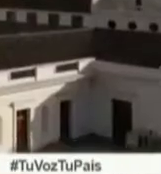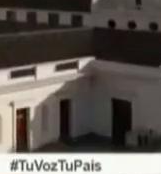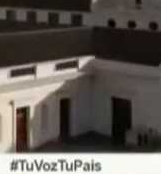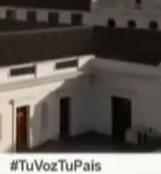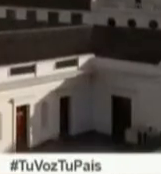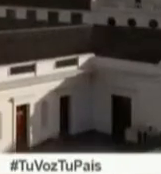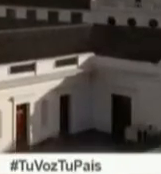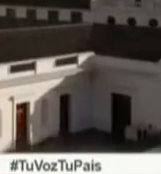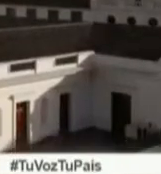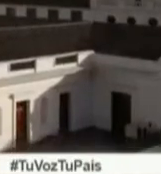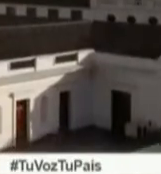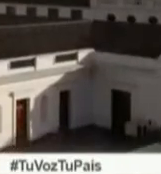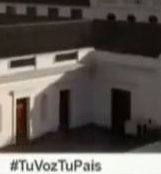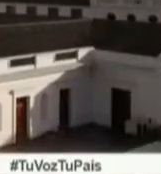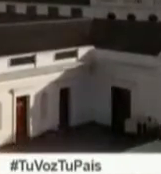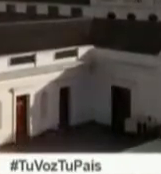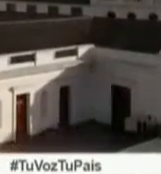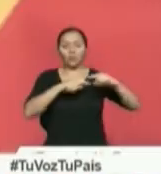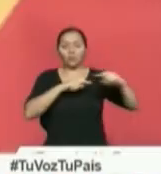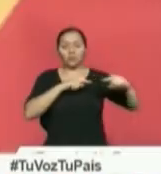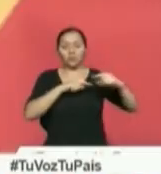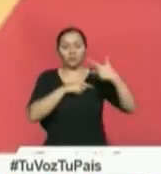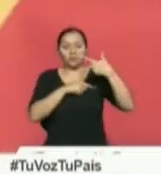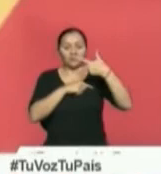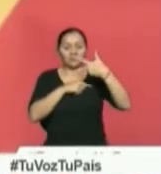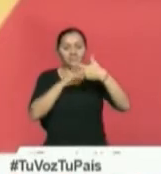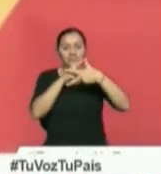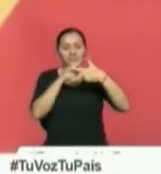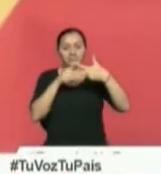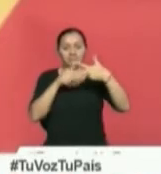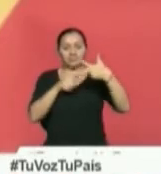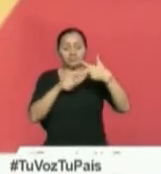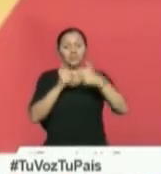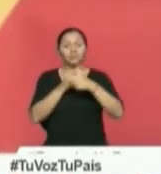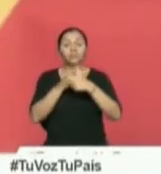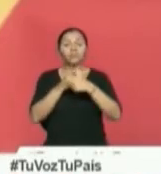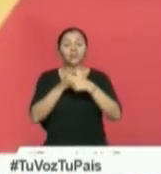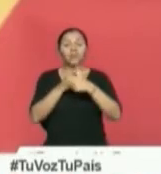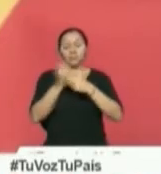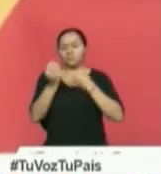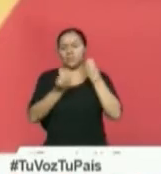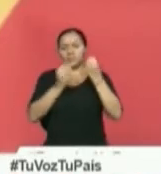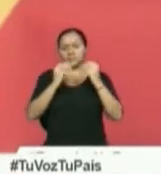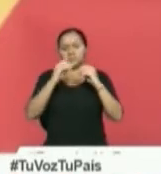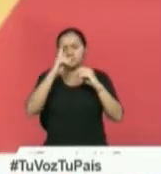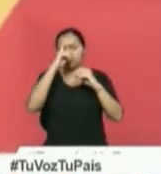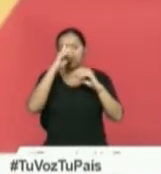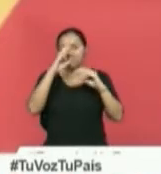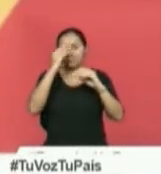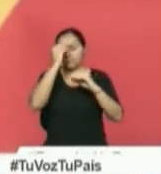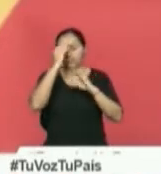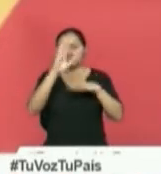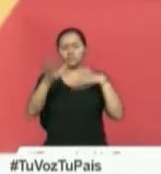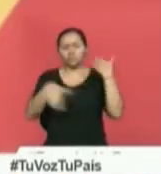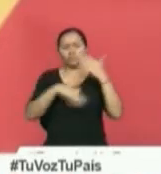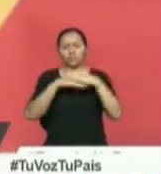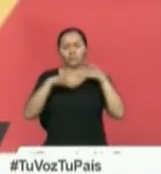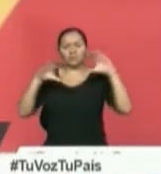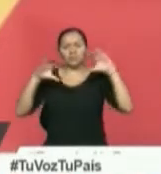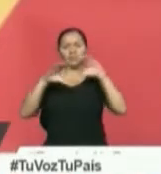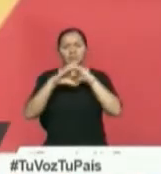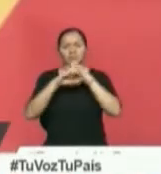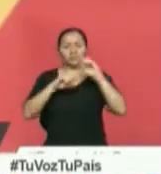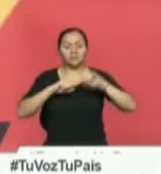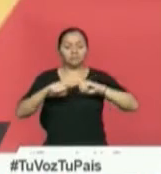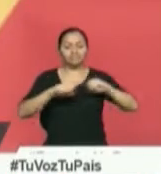entidades que forman parte de la función ejecutiva. El primero, que tiene toda la información, un resumen de la gestión. Bueno,